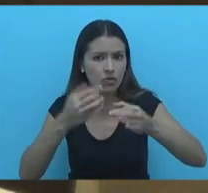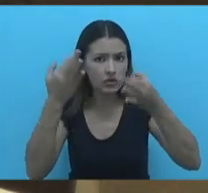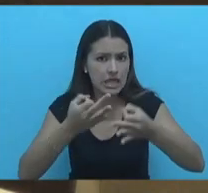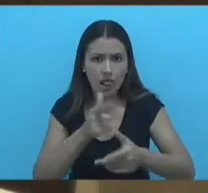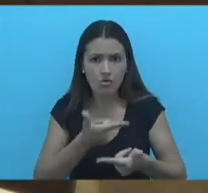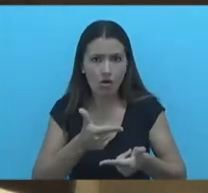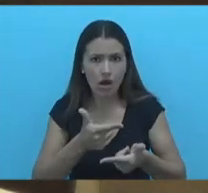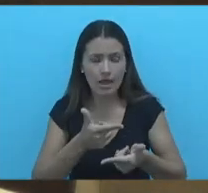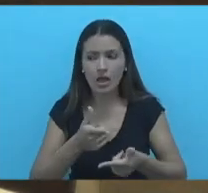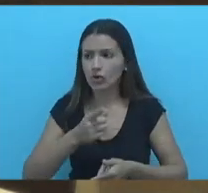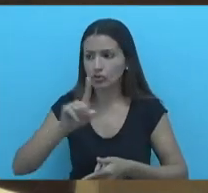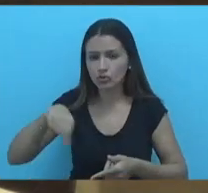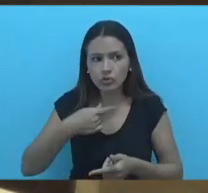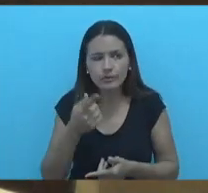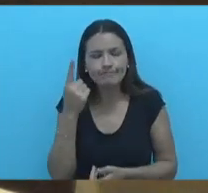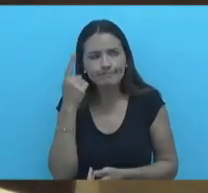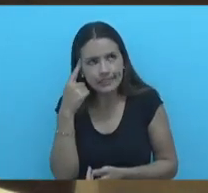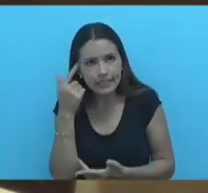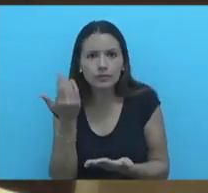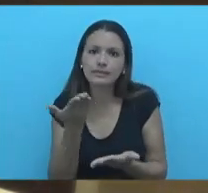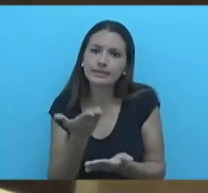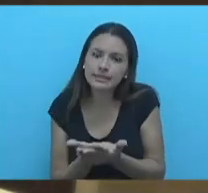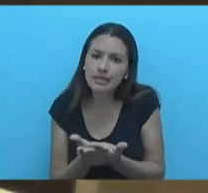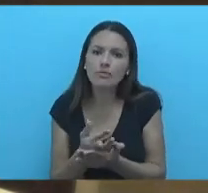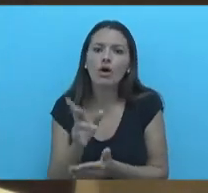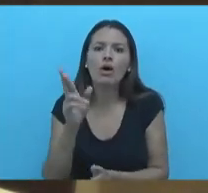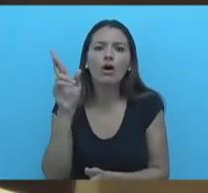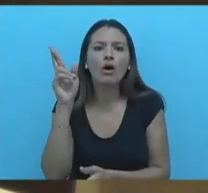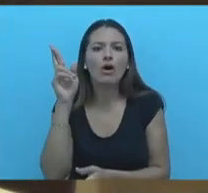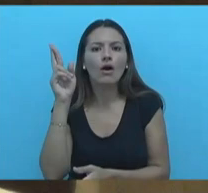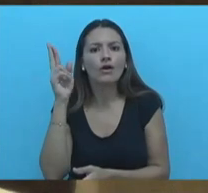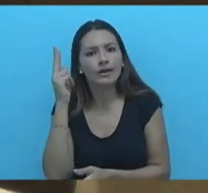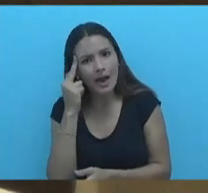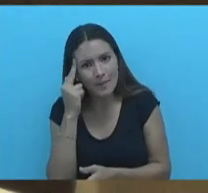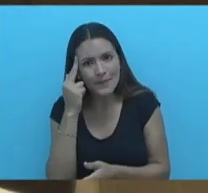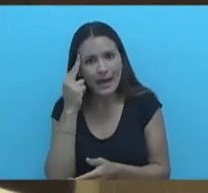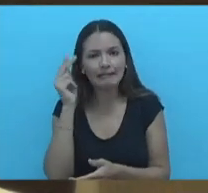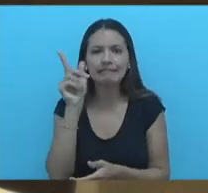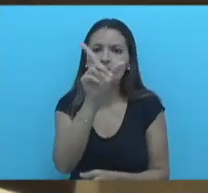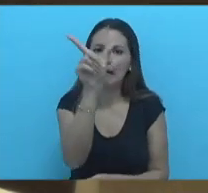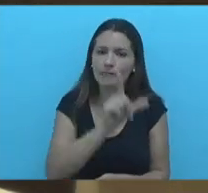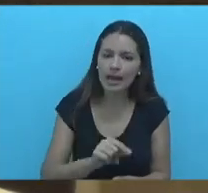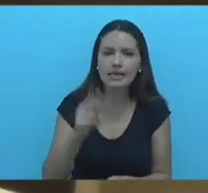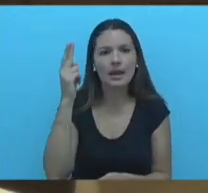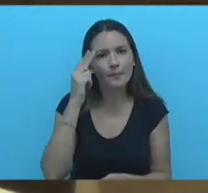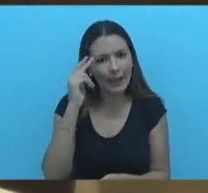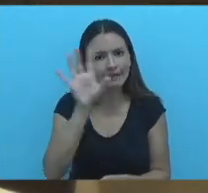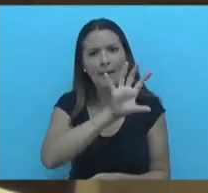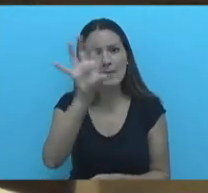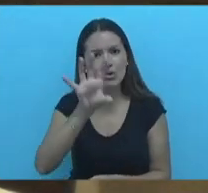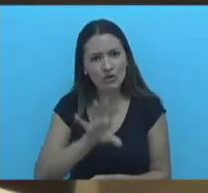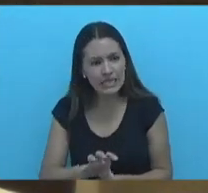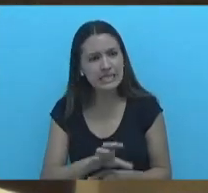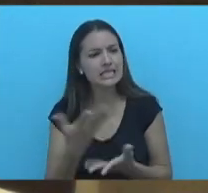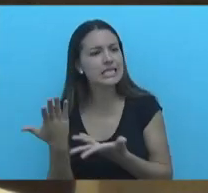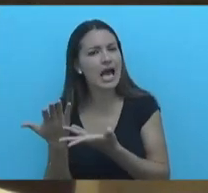presentación porque humildemente pedimos de este recinto que se respete el federalismo, que se convoque a la provincia de Santa Fe y a su aparato